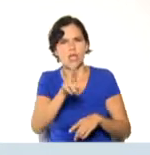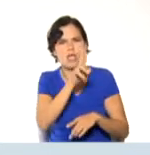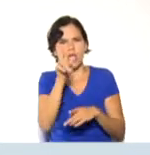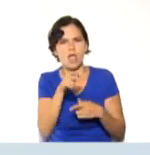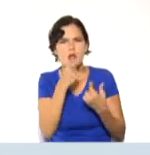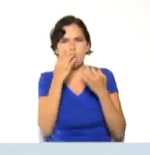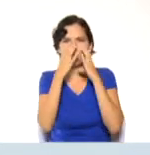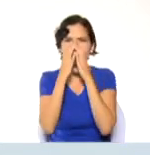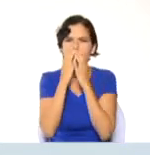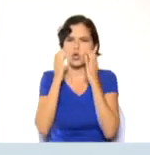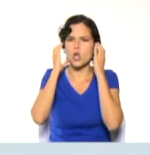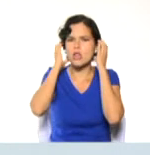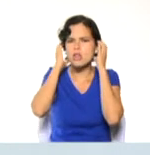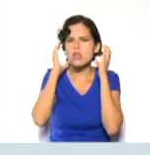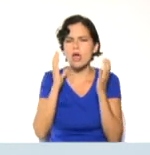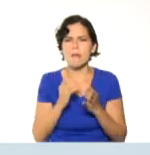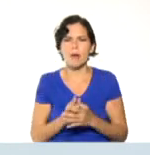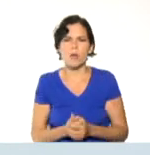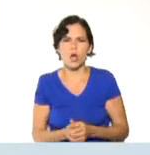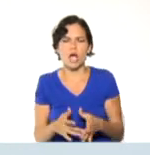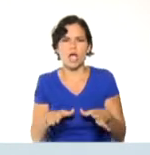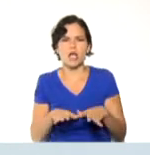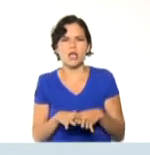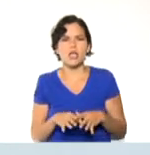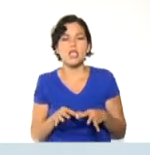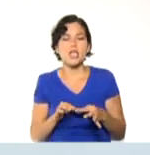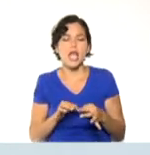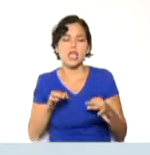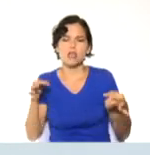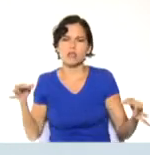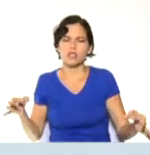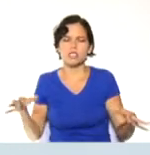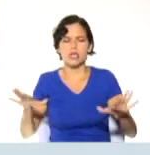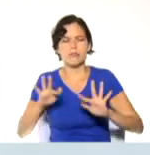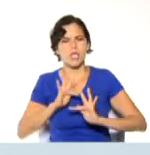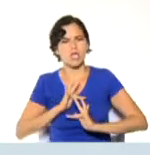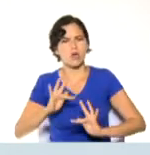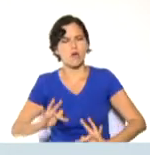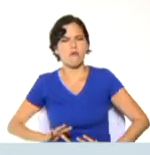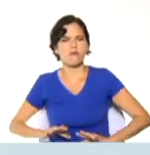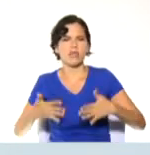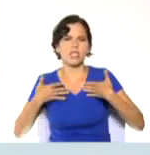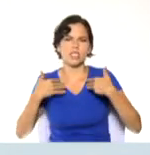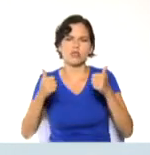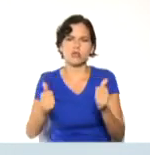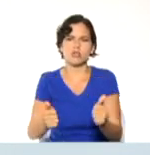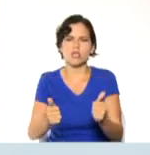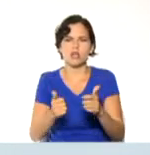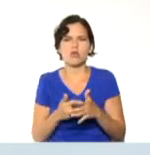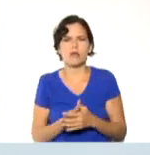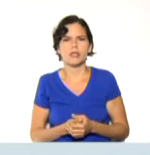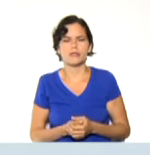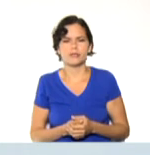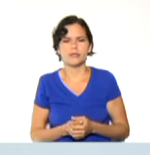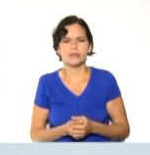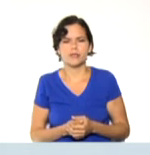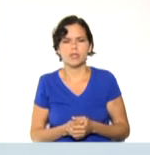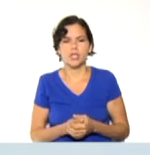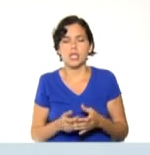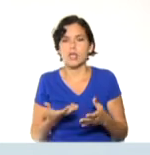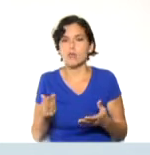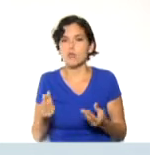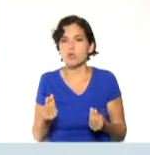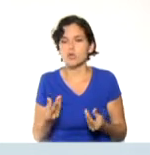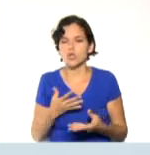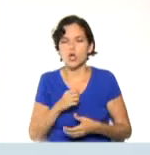con agua y jabón, el uso correcto del tapabocas o mascarilla y por supuesto ese distanciamiento físico saludable que